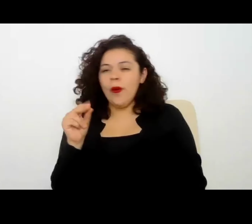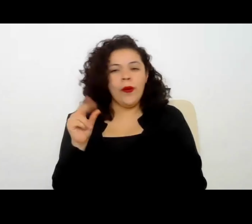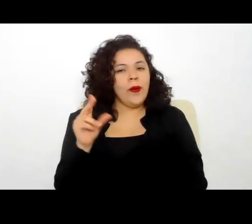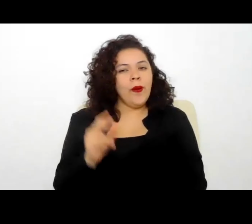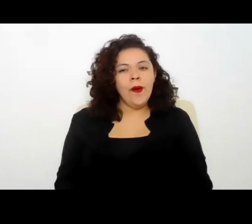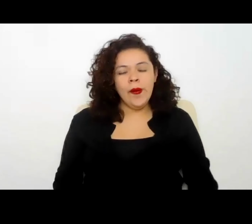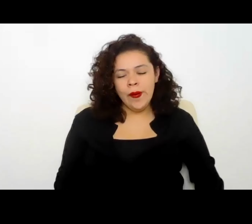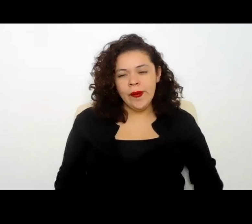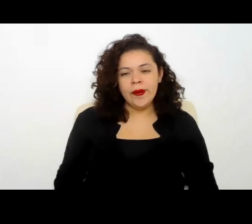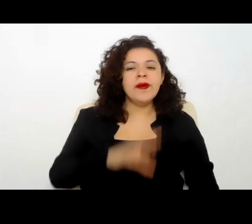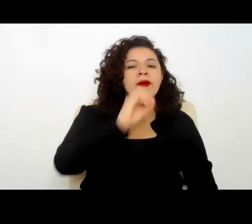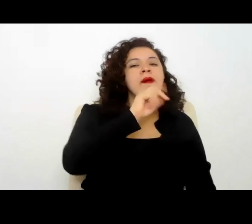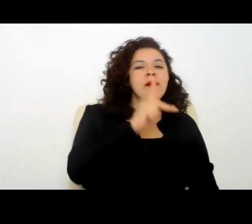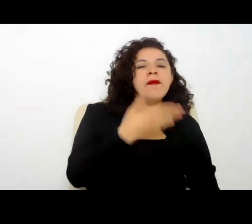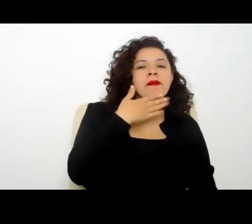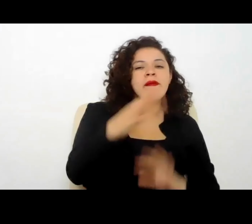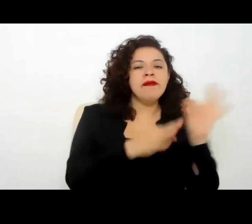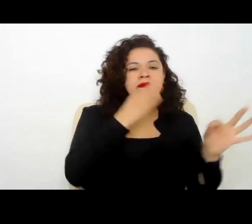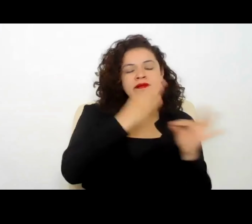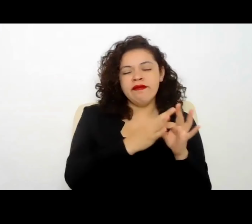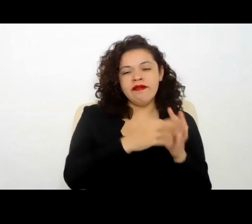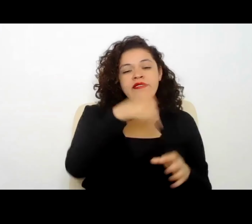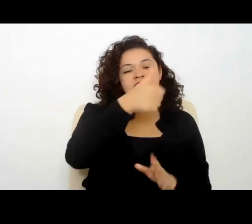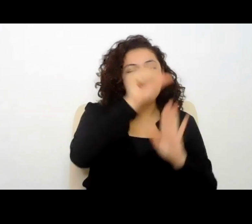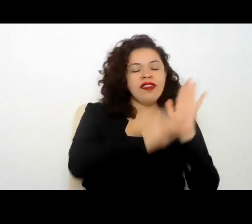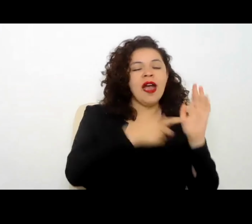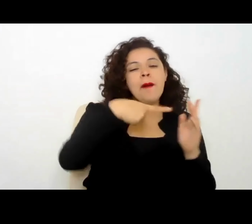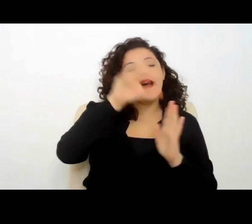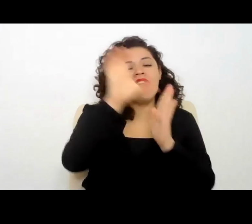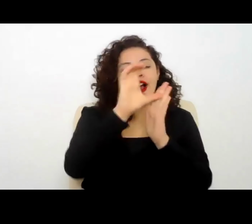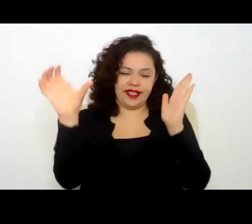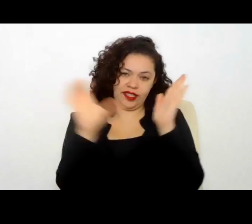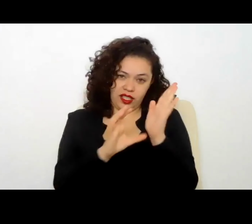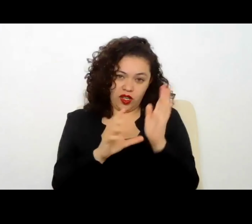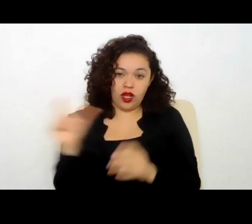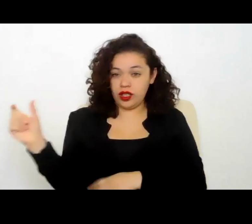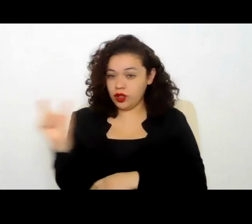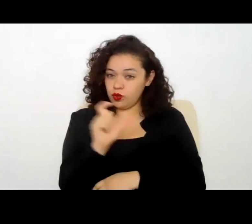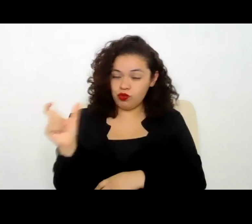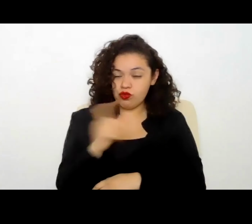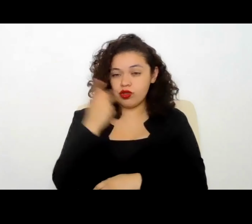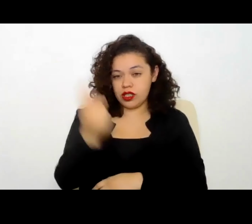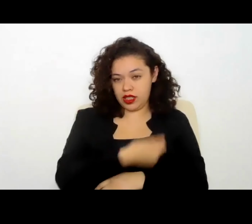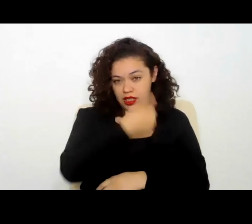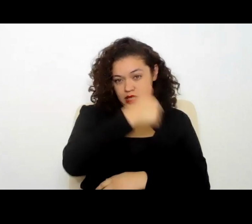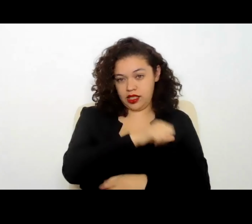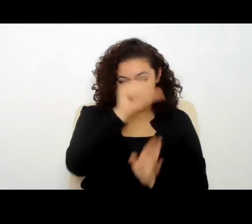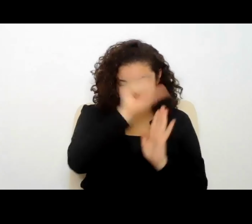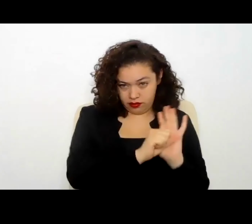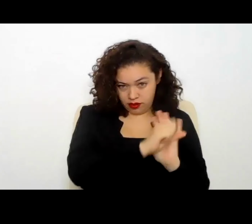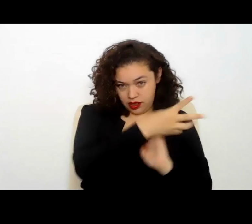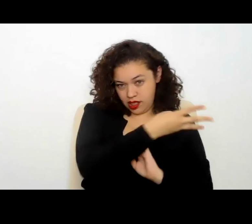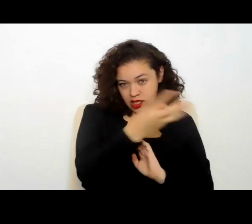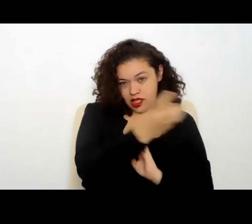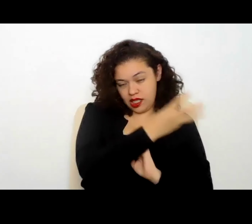Ah, ok, perfecto. O sea, esos 6 meses son calendario, entonces... En el momento en el que tú dentro de 6 meses recibas los